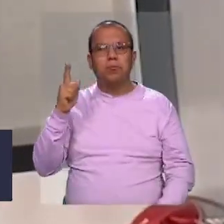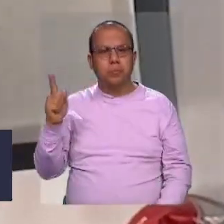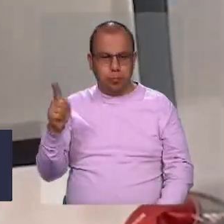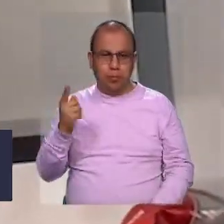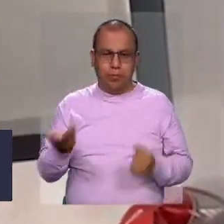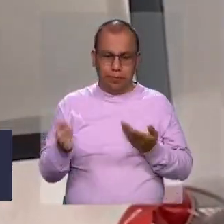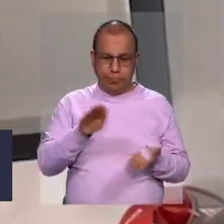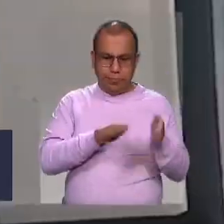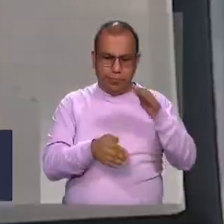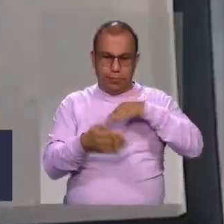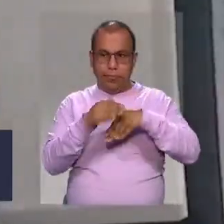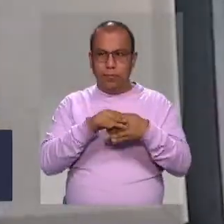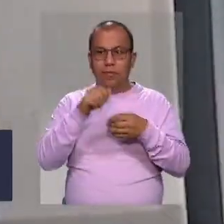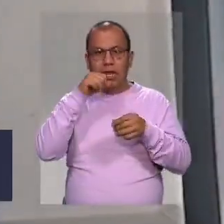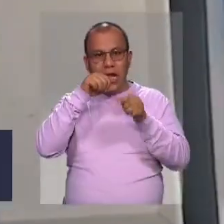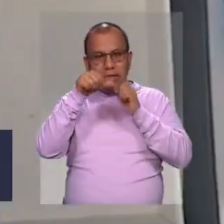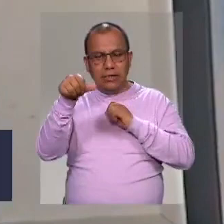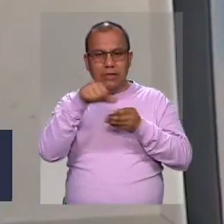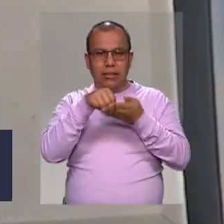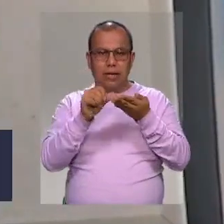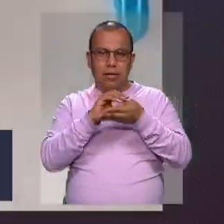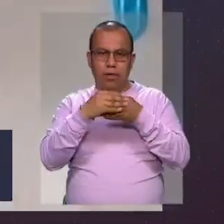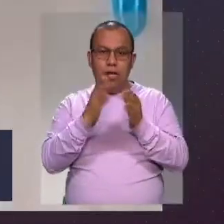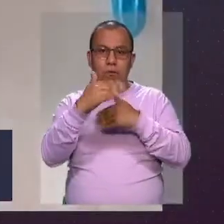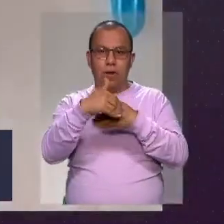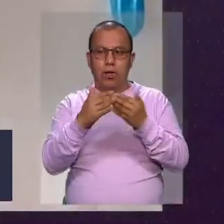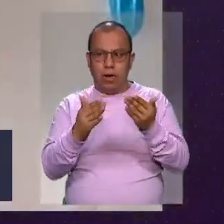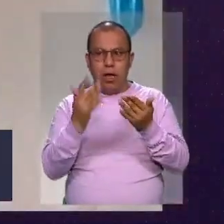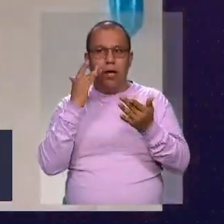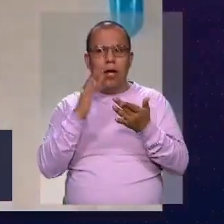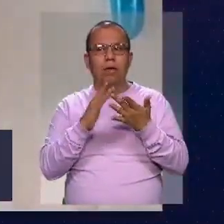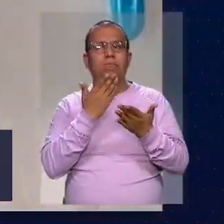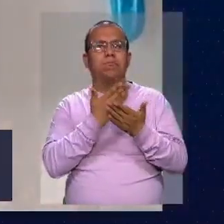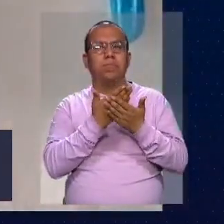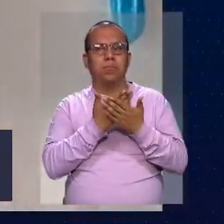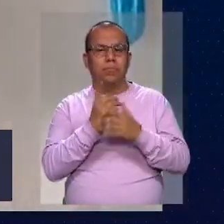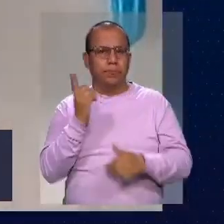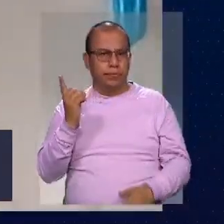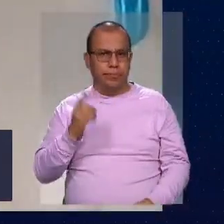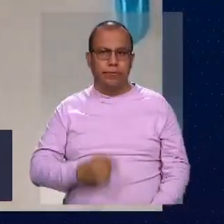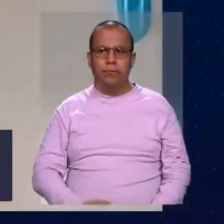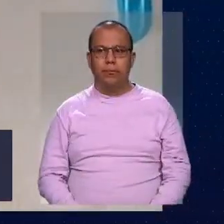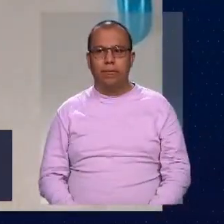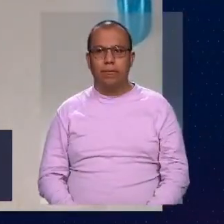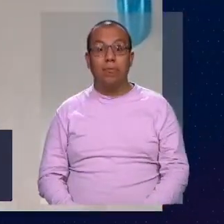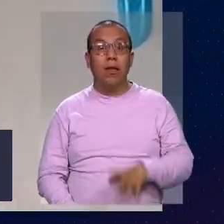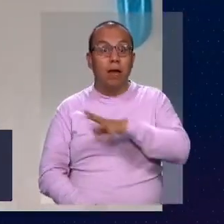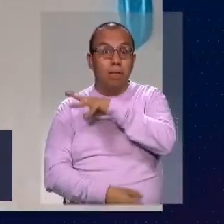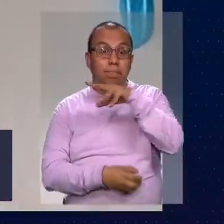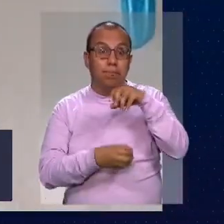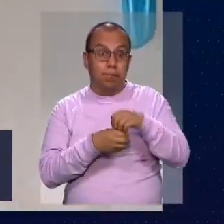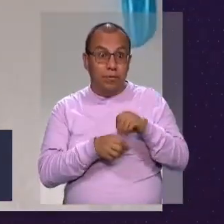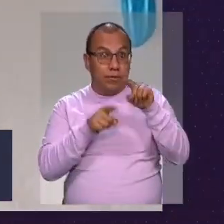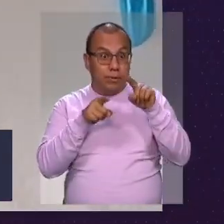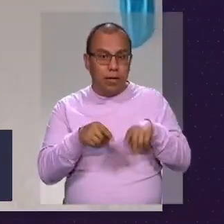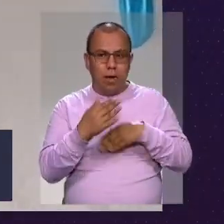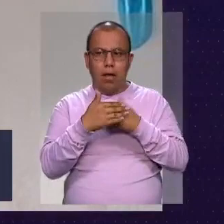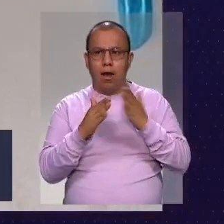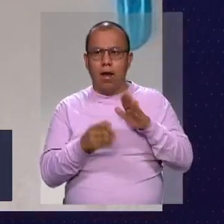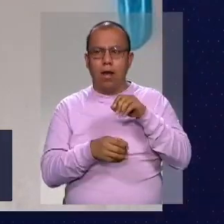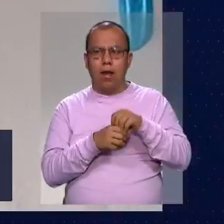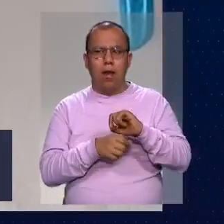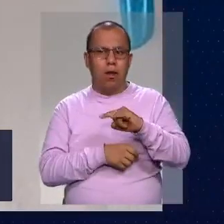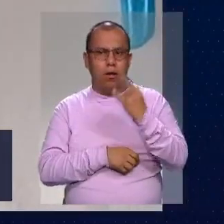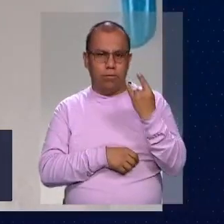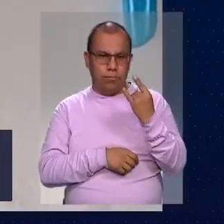lo envuelva en papel lo selle con cinta y deposite en una caja de marcar que dentro de la caja hay un material